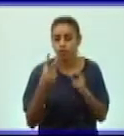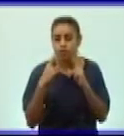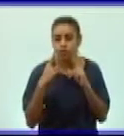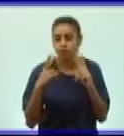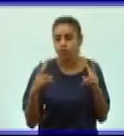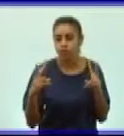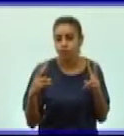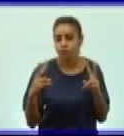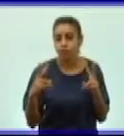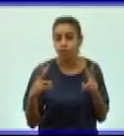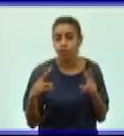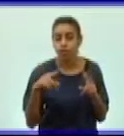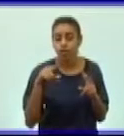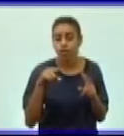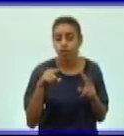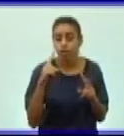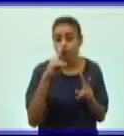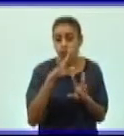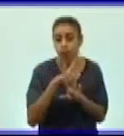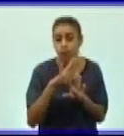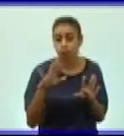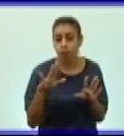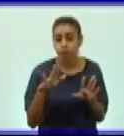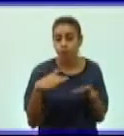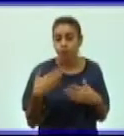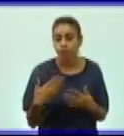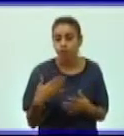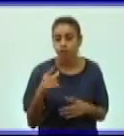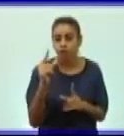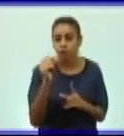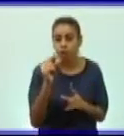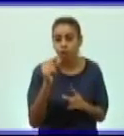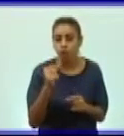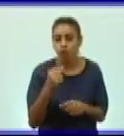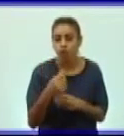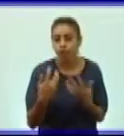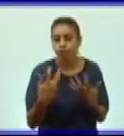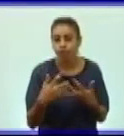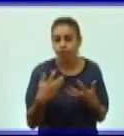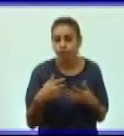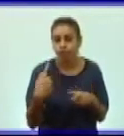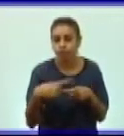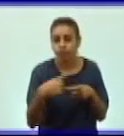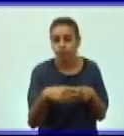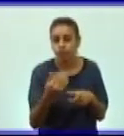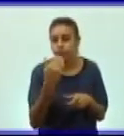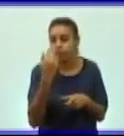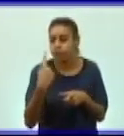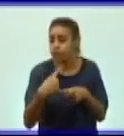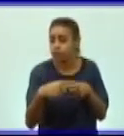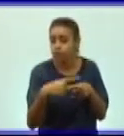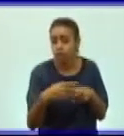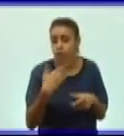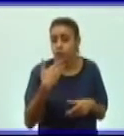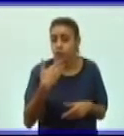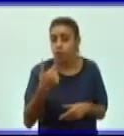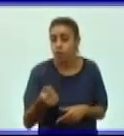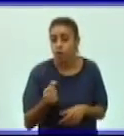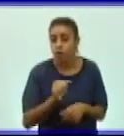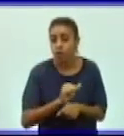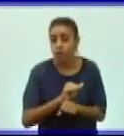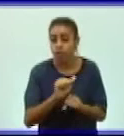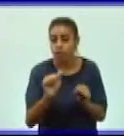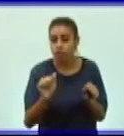con la escasez de productos agrícolas y de alimentación por la que estaba atravesando el país. Pero además también mejorar las situaciones